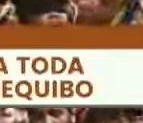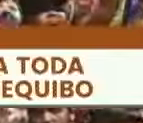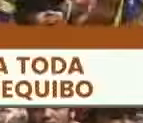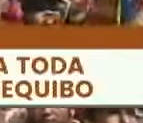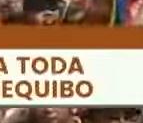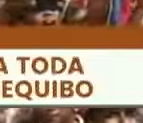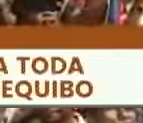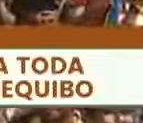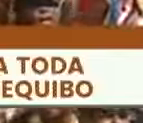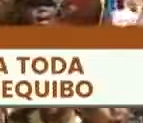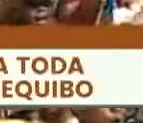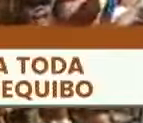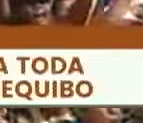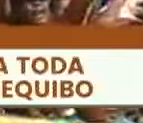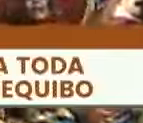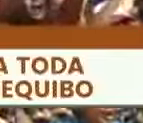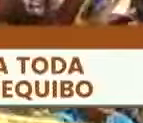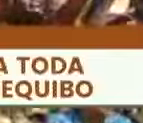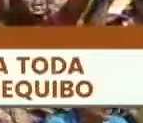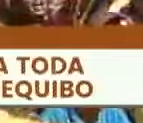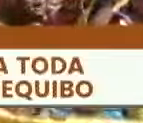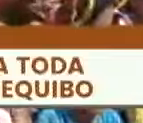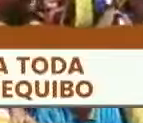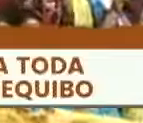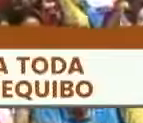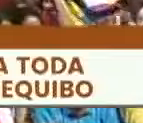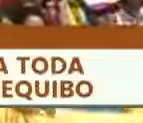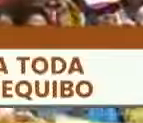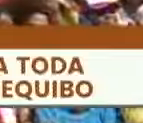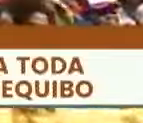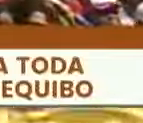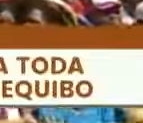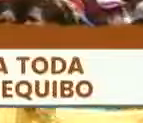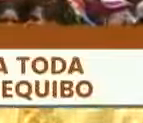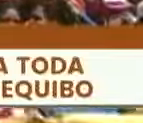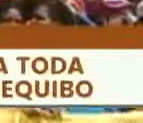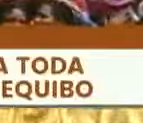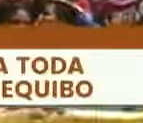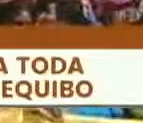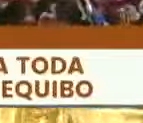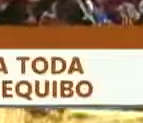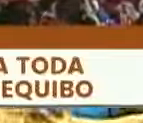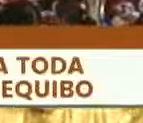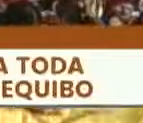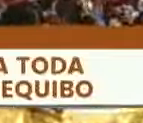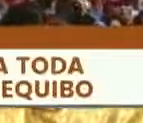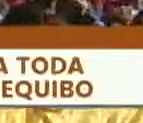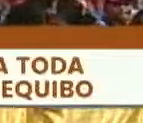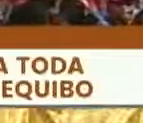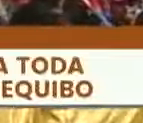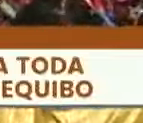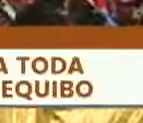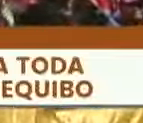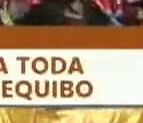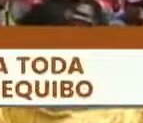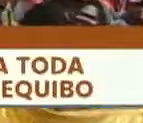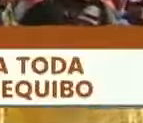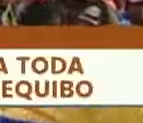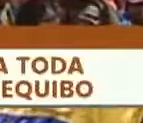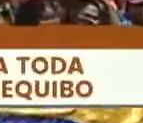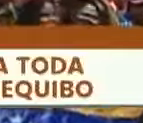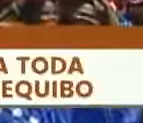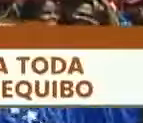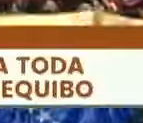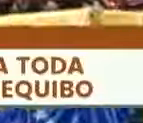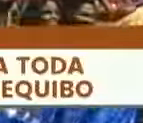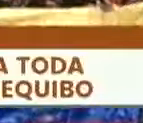equivo, Guarao Ajobay, ese equivo, Arahuaco Ajobay, Cocotucaya Mawarautuma, Cabandera Cuayabaqui,